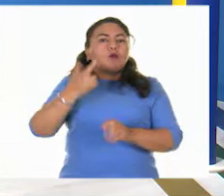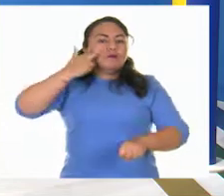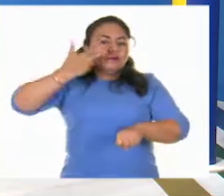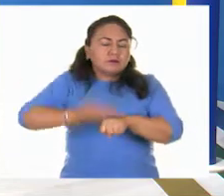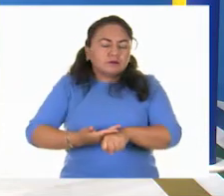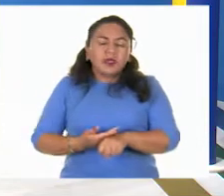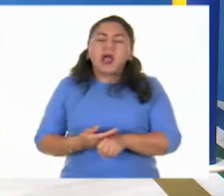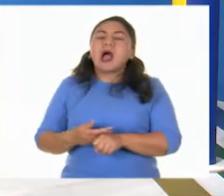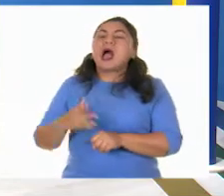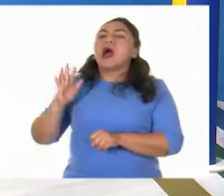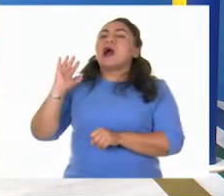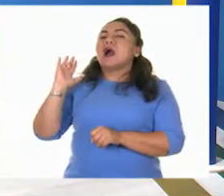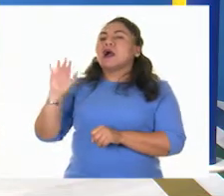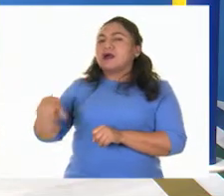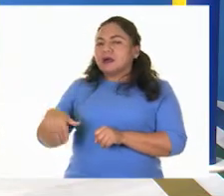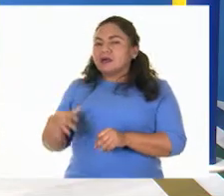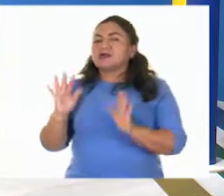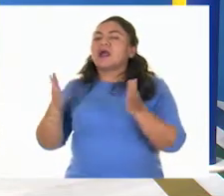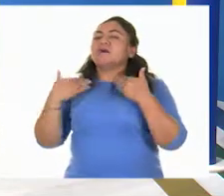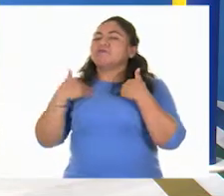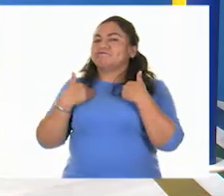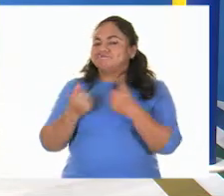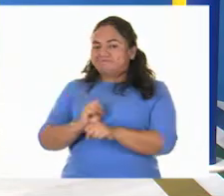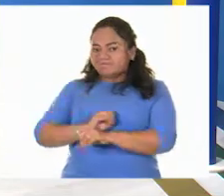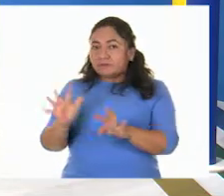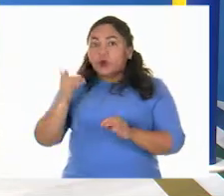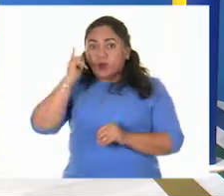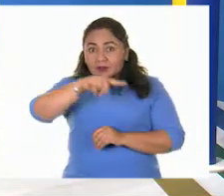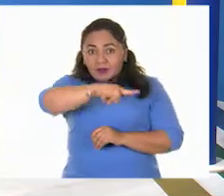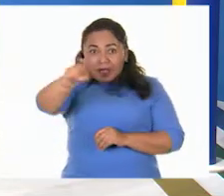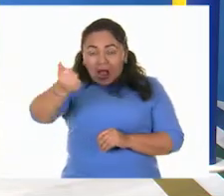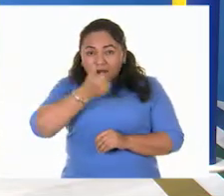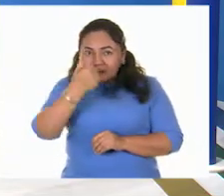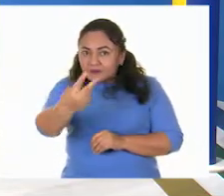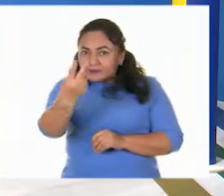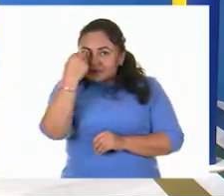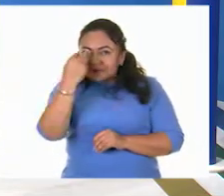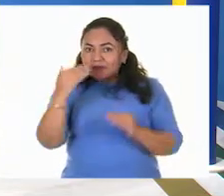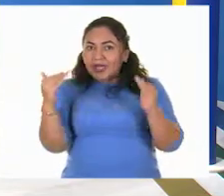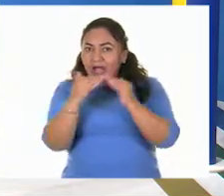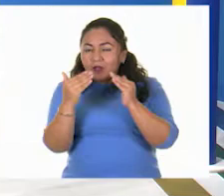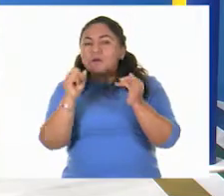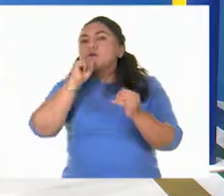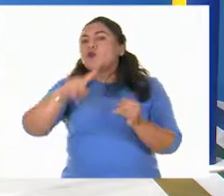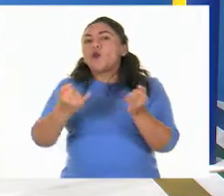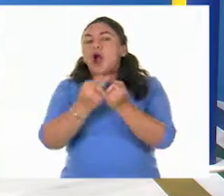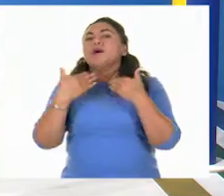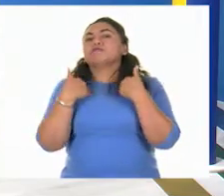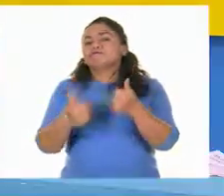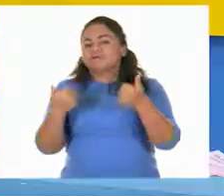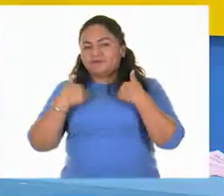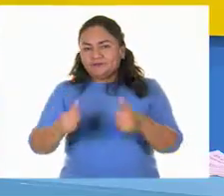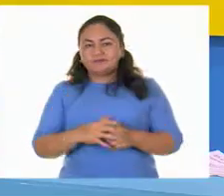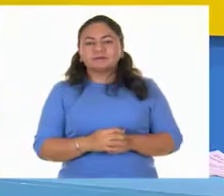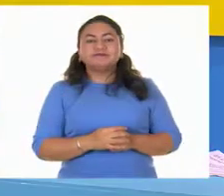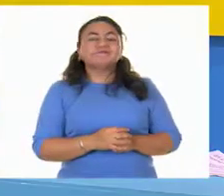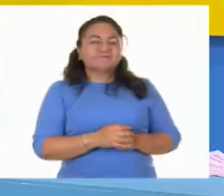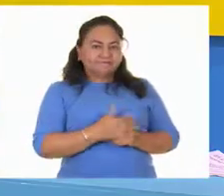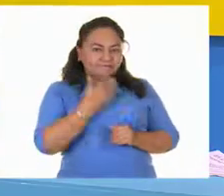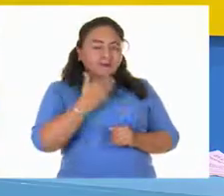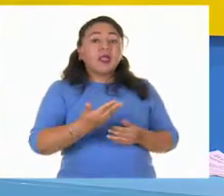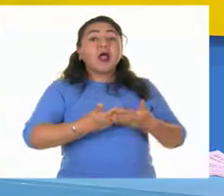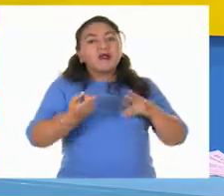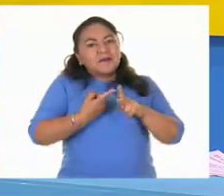Creo que ya me queda un poco más claro y espero que nuestros alumnos que nos acompañan desde casa también. Perfecto. Pues